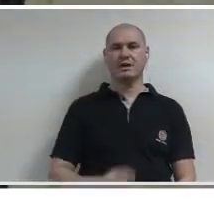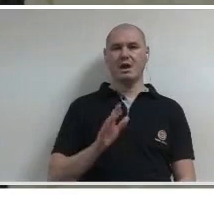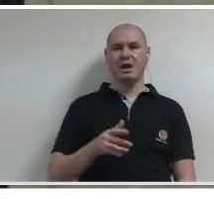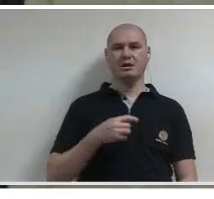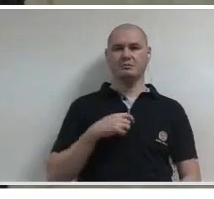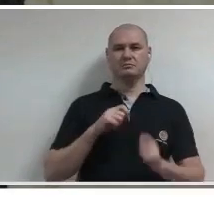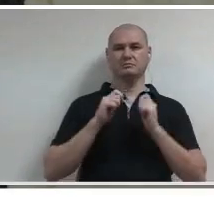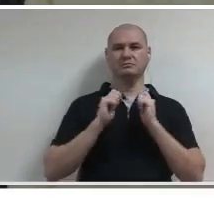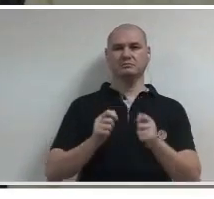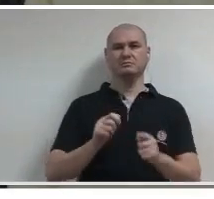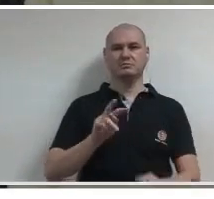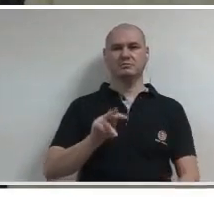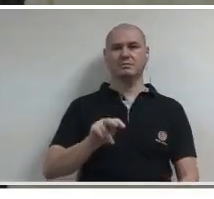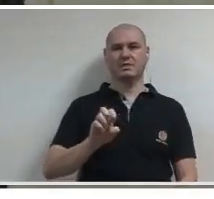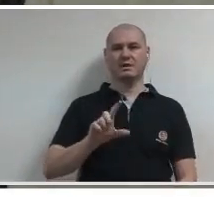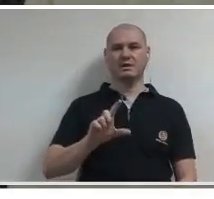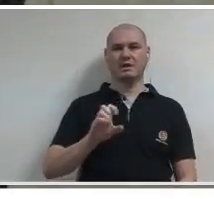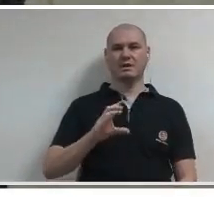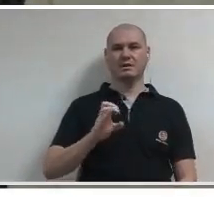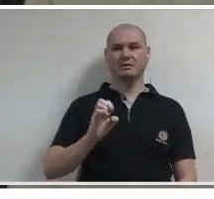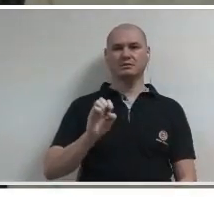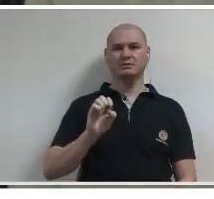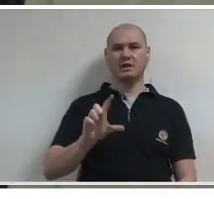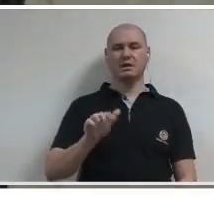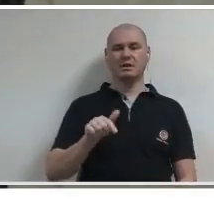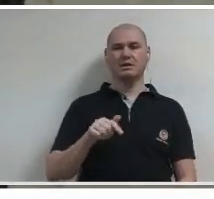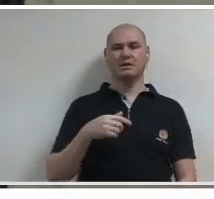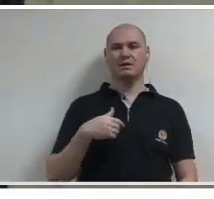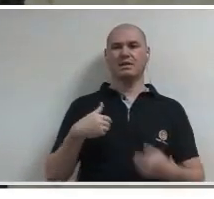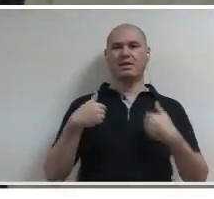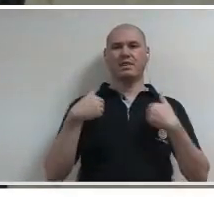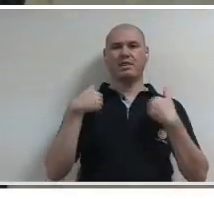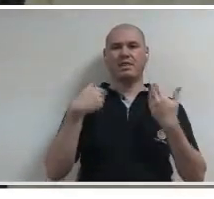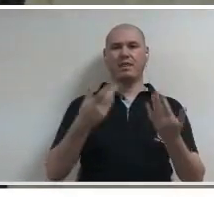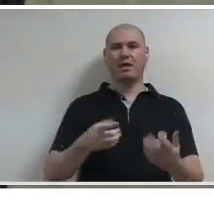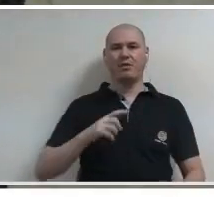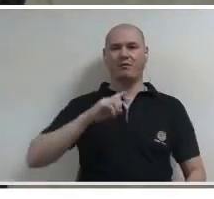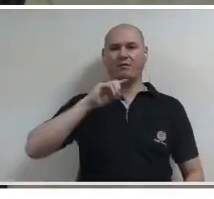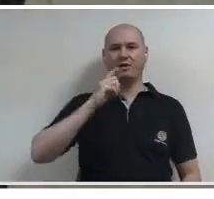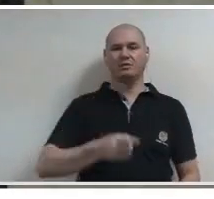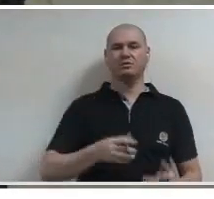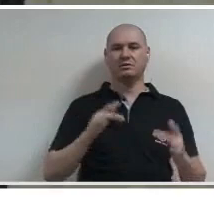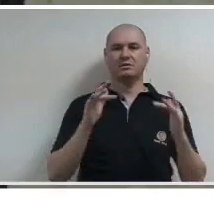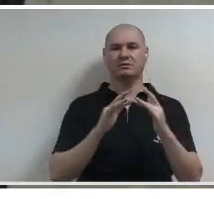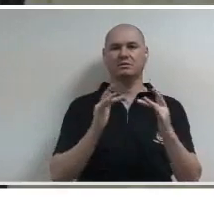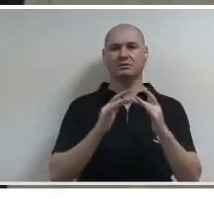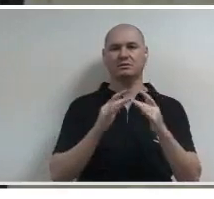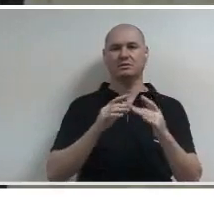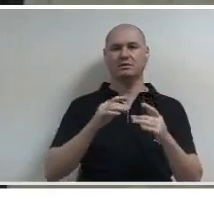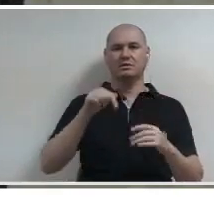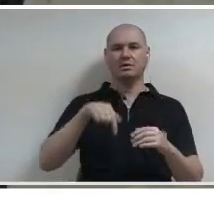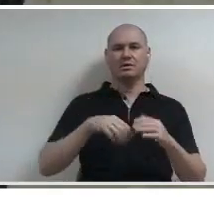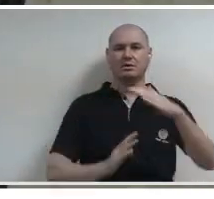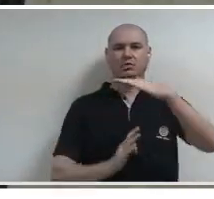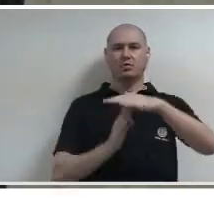ve. Hey, Jape, Oñía Sinaja, Telecel, SAE, Becheramo,